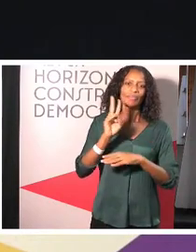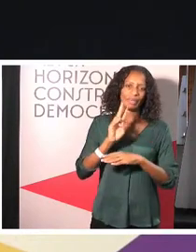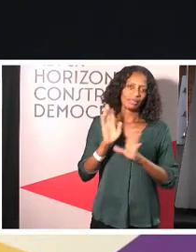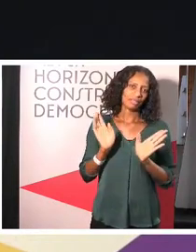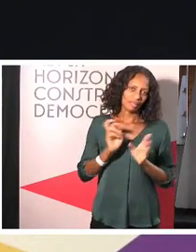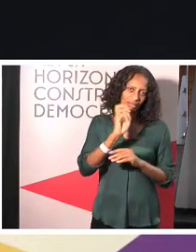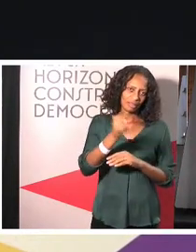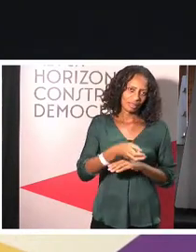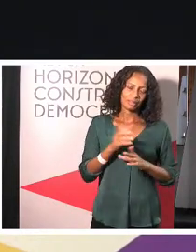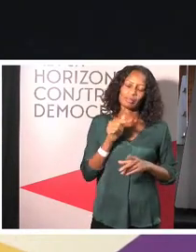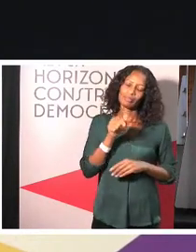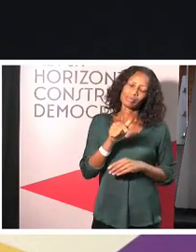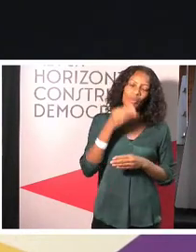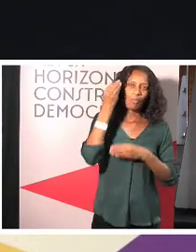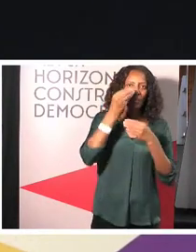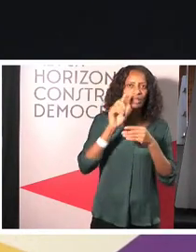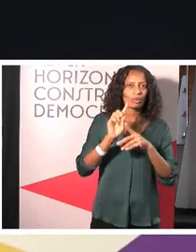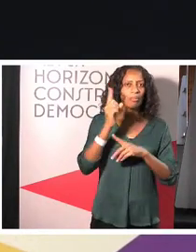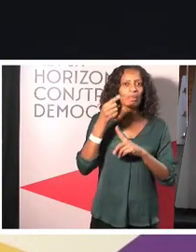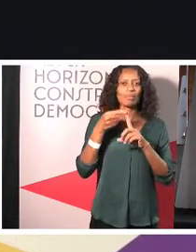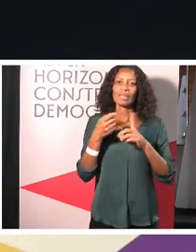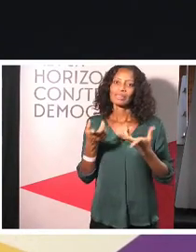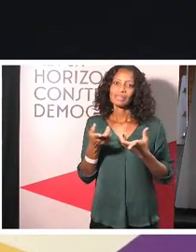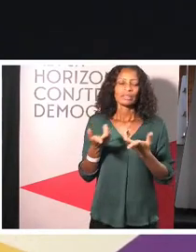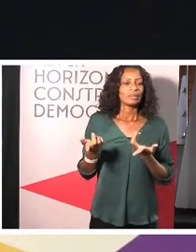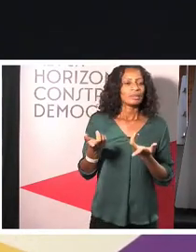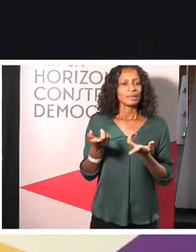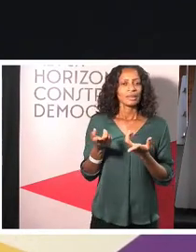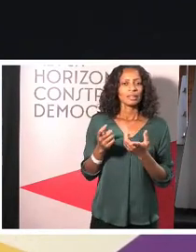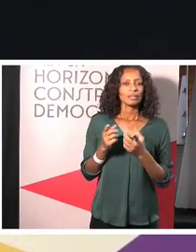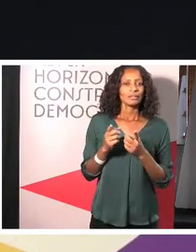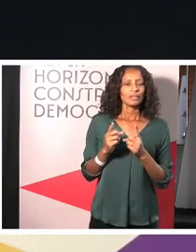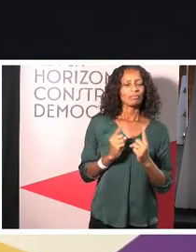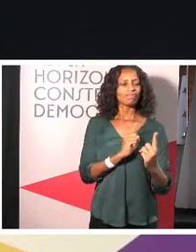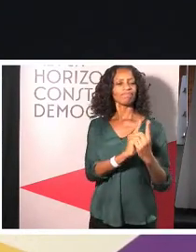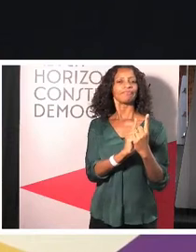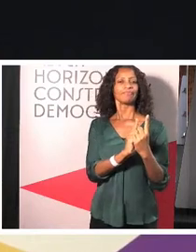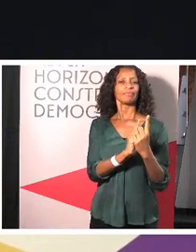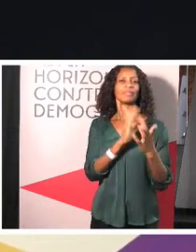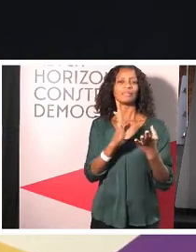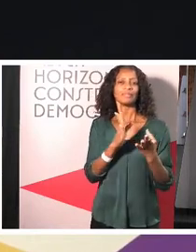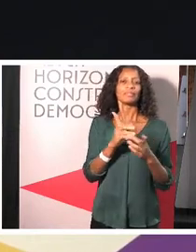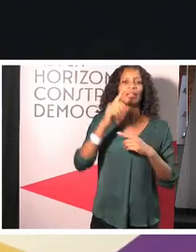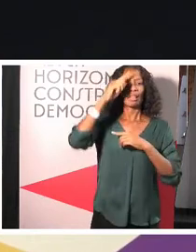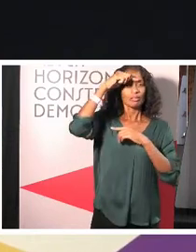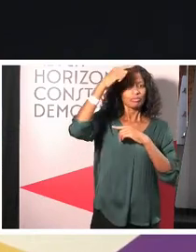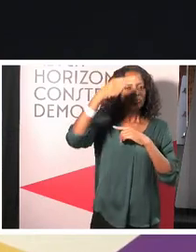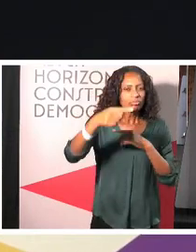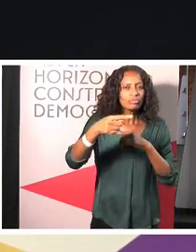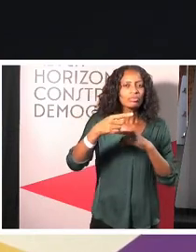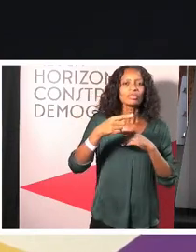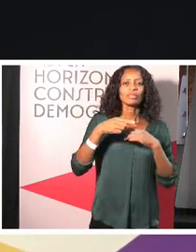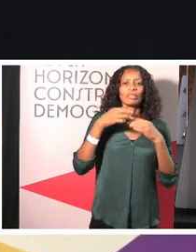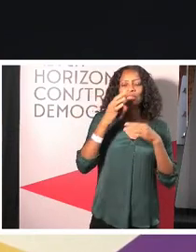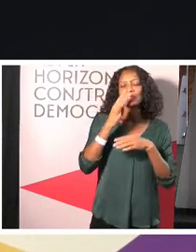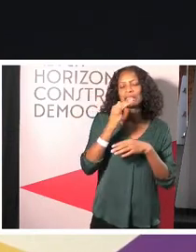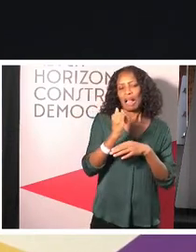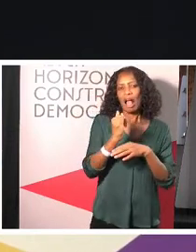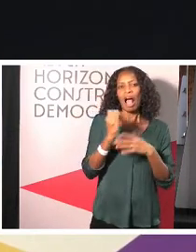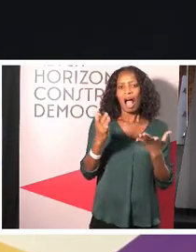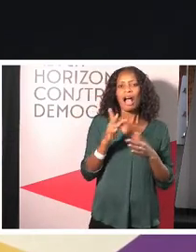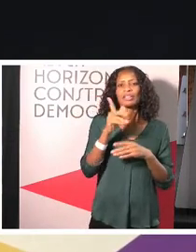lugar, creo que impide desafiar los imaginarios culturales que ha establecido Silicon Valley. Es